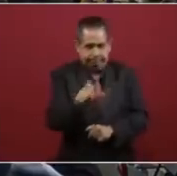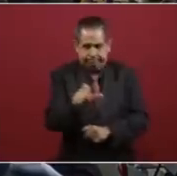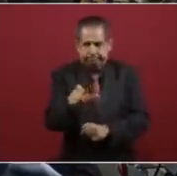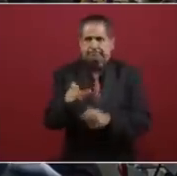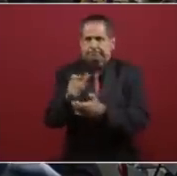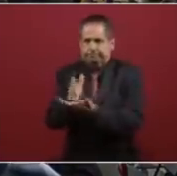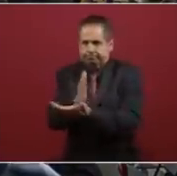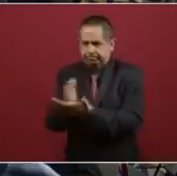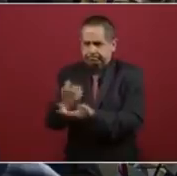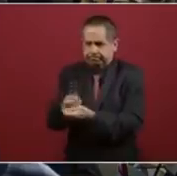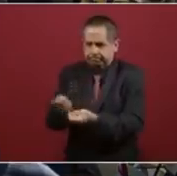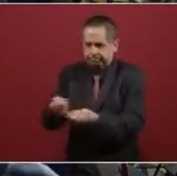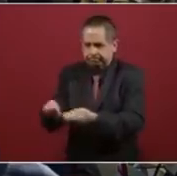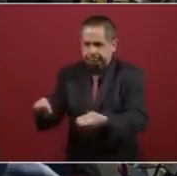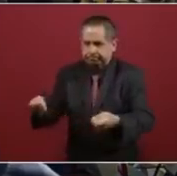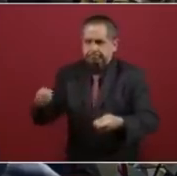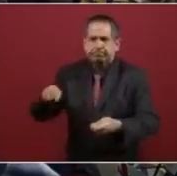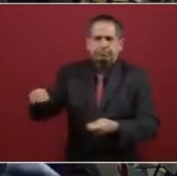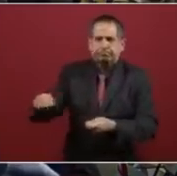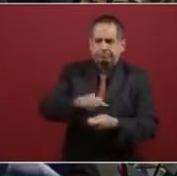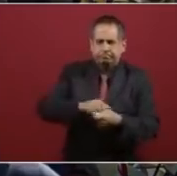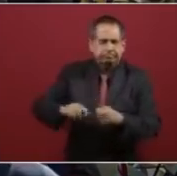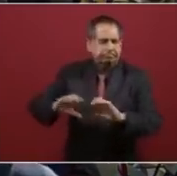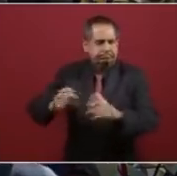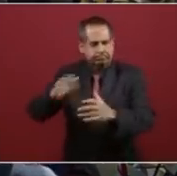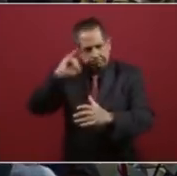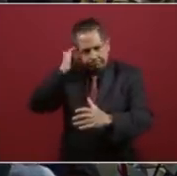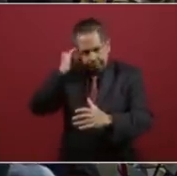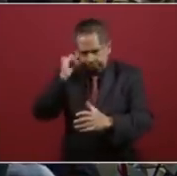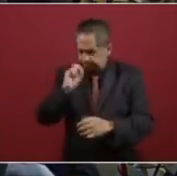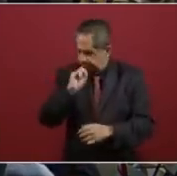una garantía. Ahora,